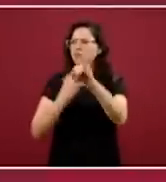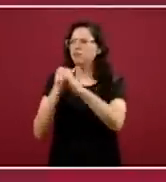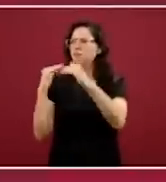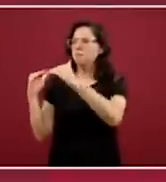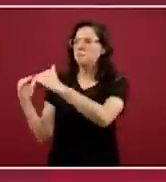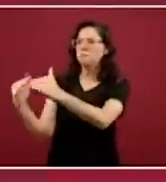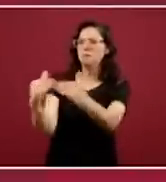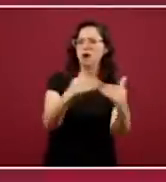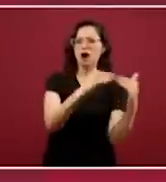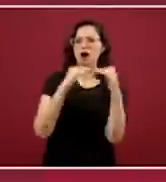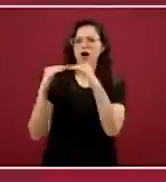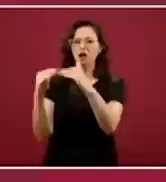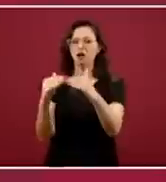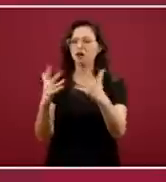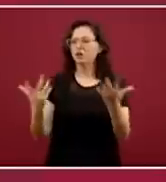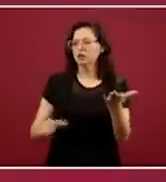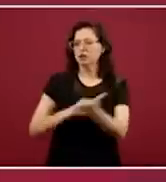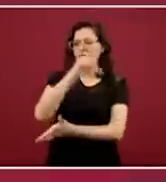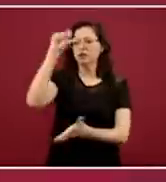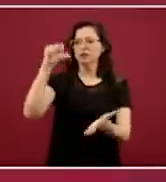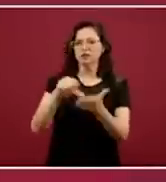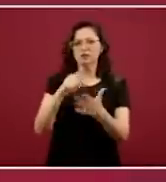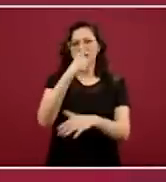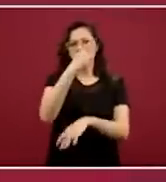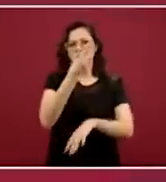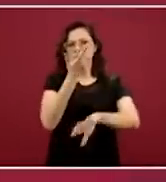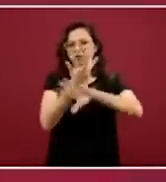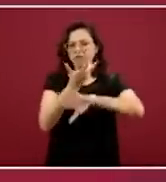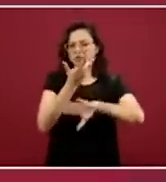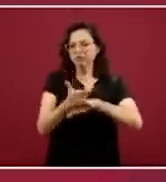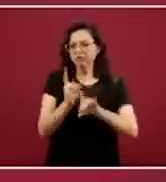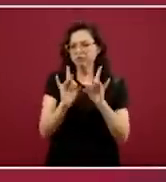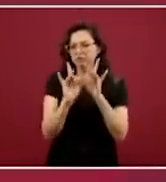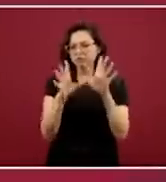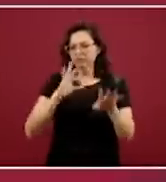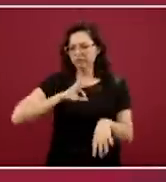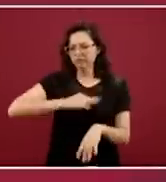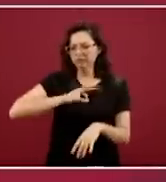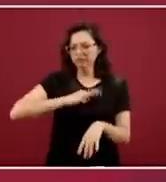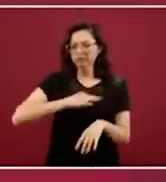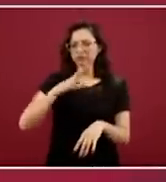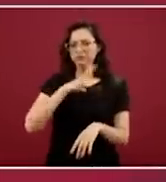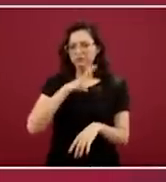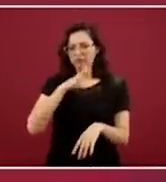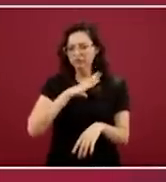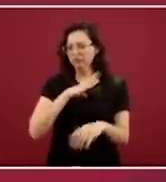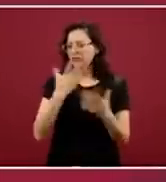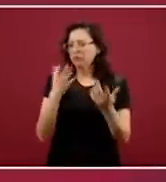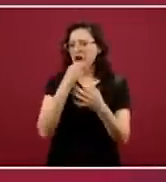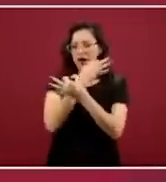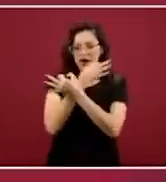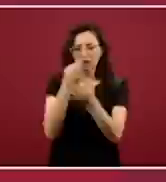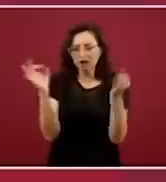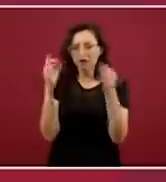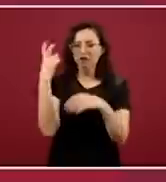lo que históricamente han hecho los Centros de Control de Enfermedades de Estados Unidos cuando hay una epidemia en cualquier parte del mundo, y ponen estos avisos de viajeros